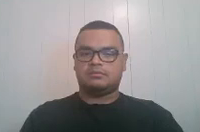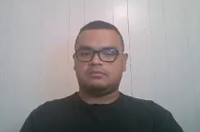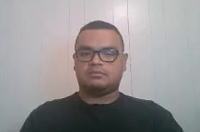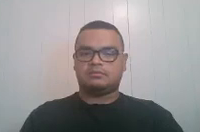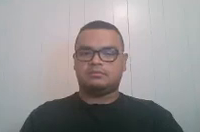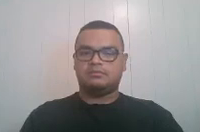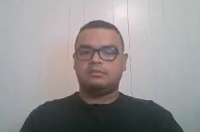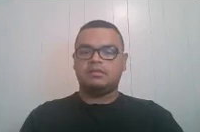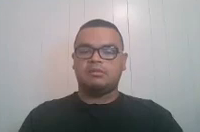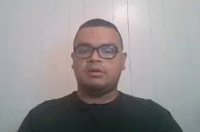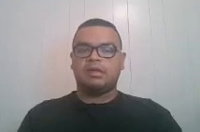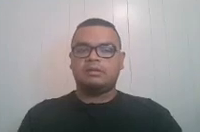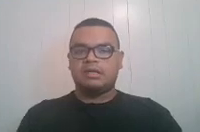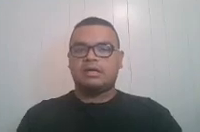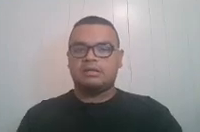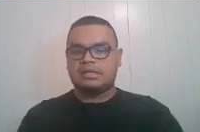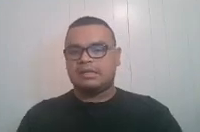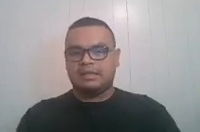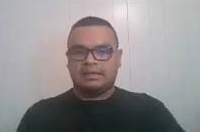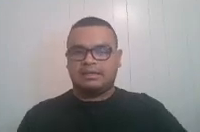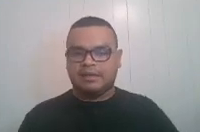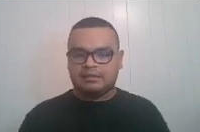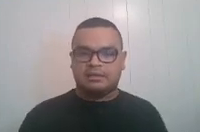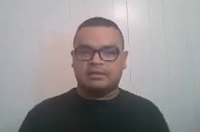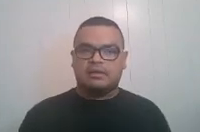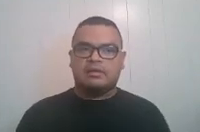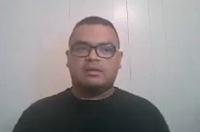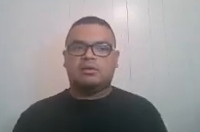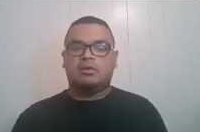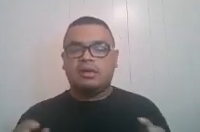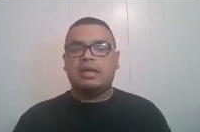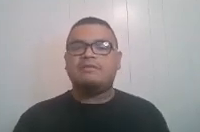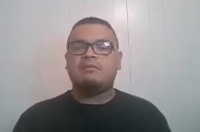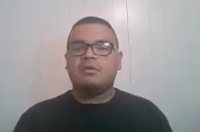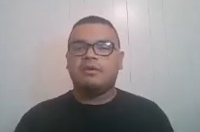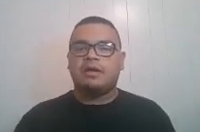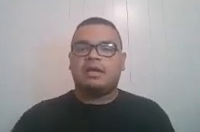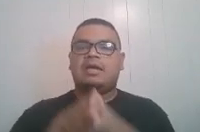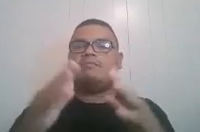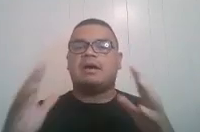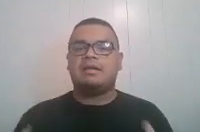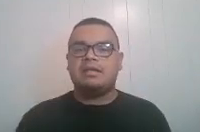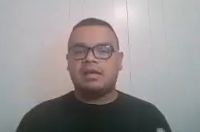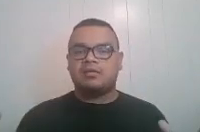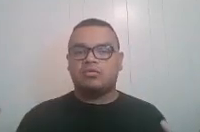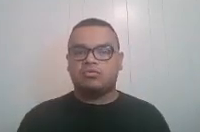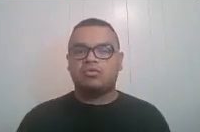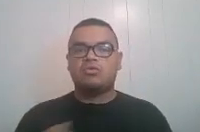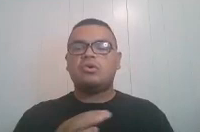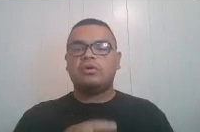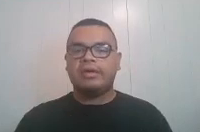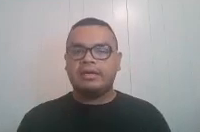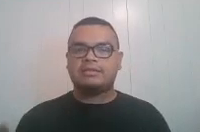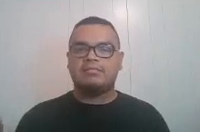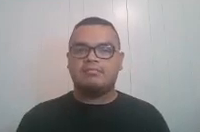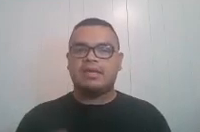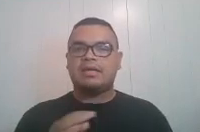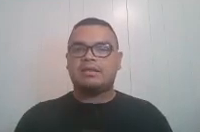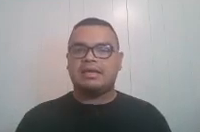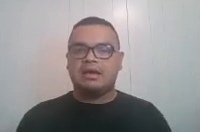¿Quién va primero? Bueno, esto ya es irrelevante. Lo que él afirmó fue que María no